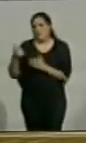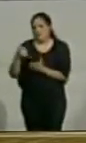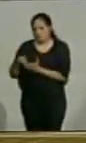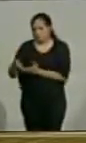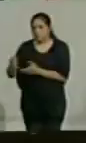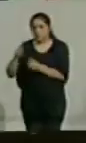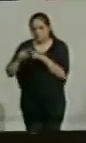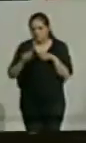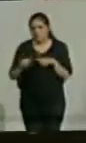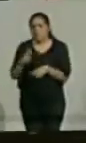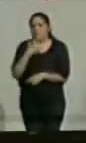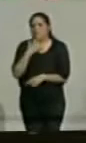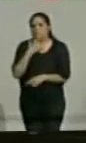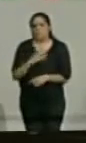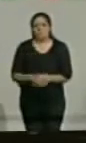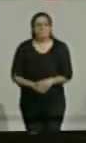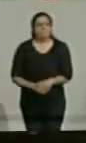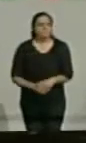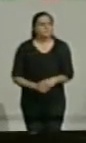Gracias, señor.